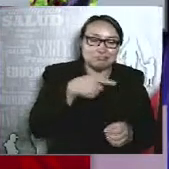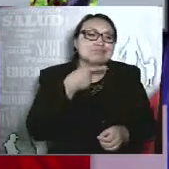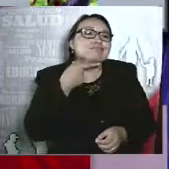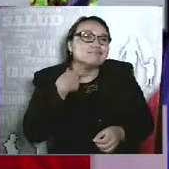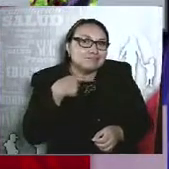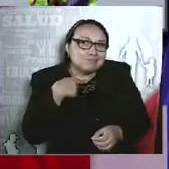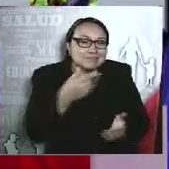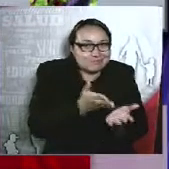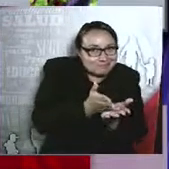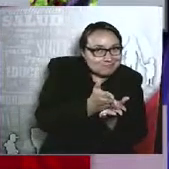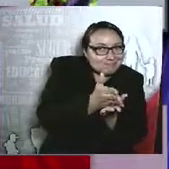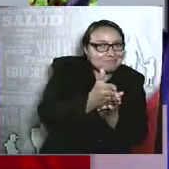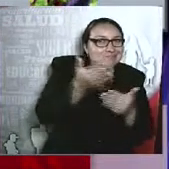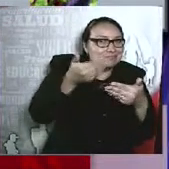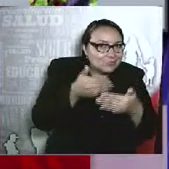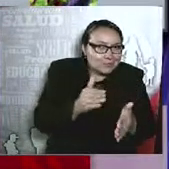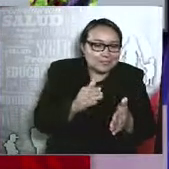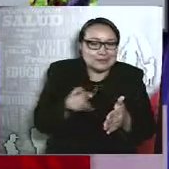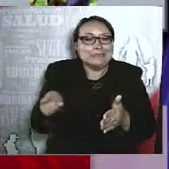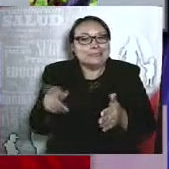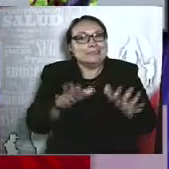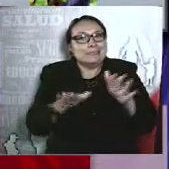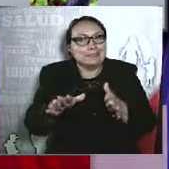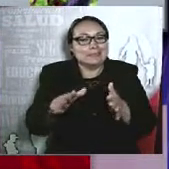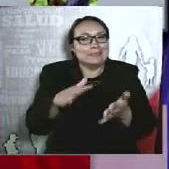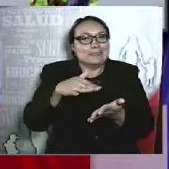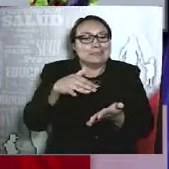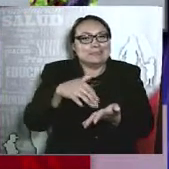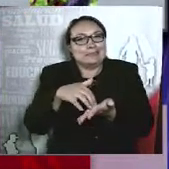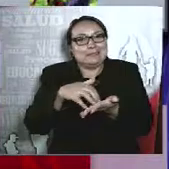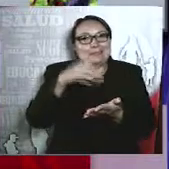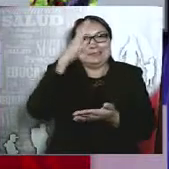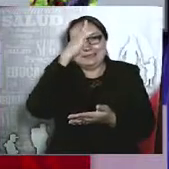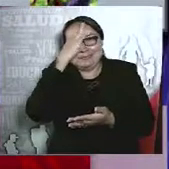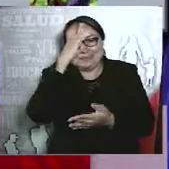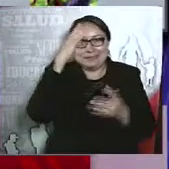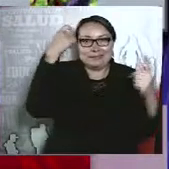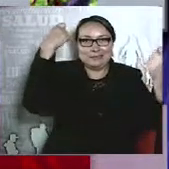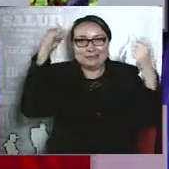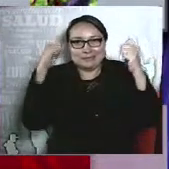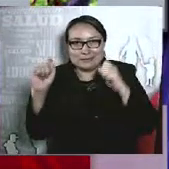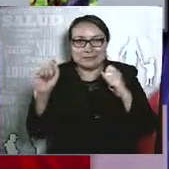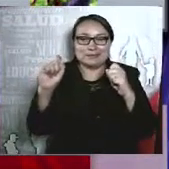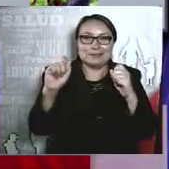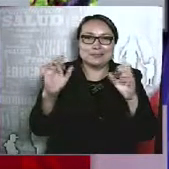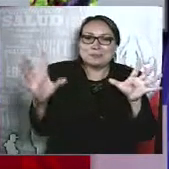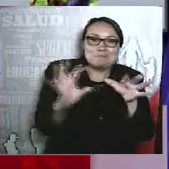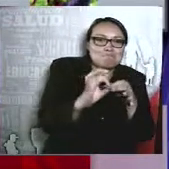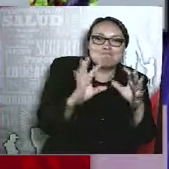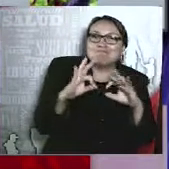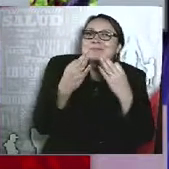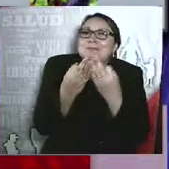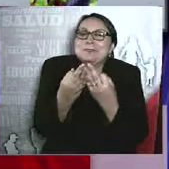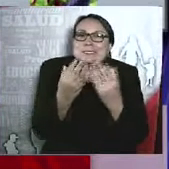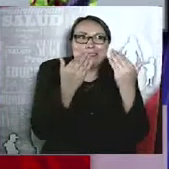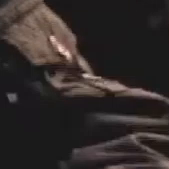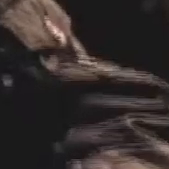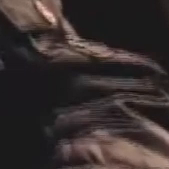Pero también sabemos que esa es la fase de mayor inestabilidad. Son personas que vienen con muchas angustias, sin redes familiares, a enfrentarse a un